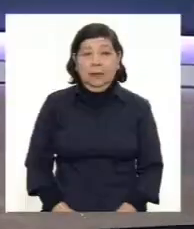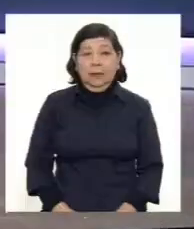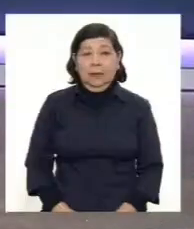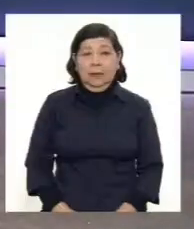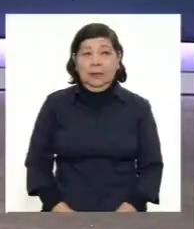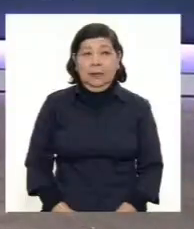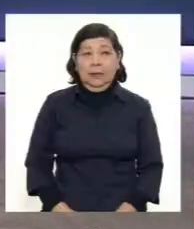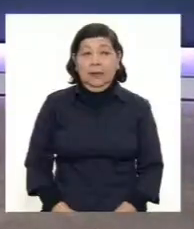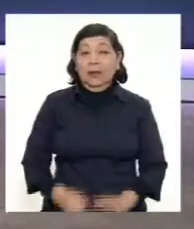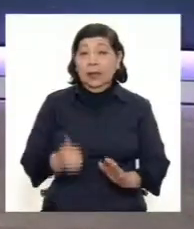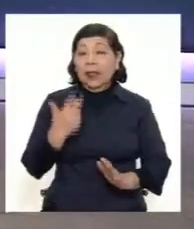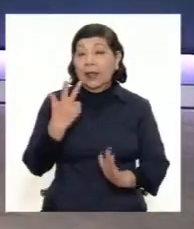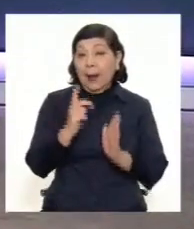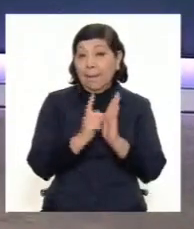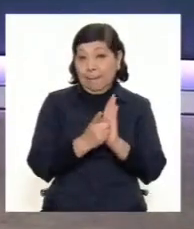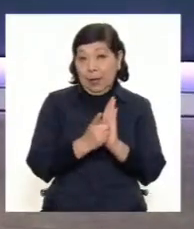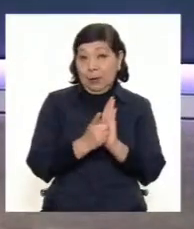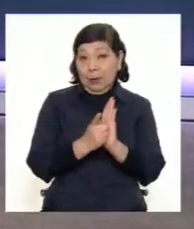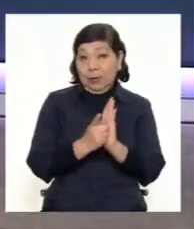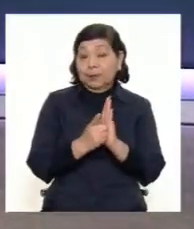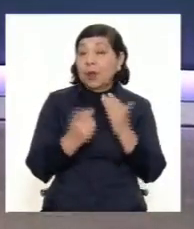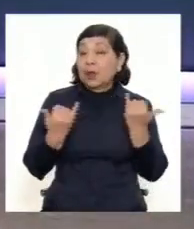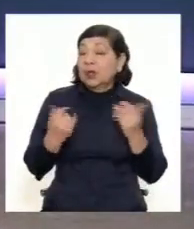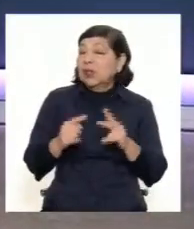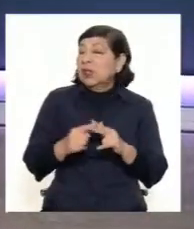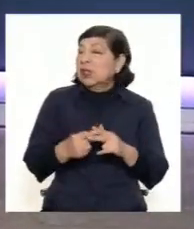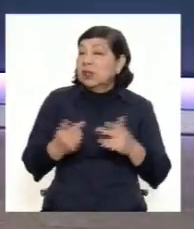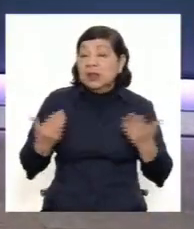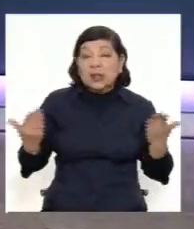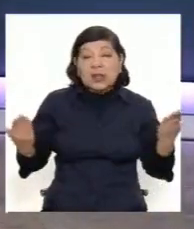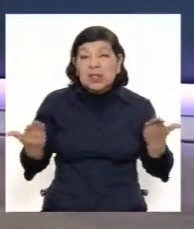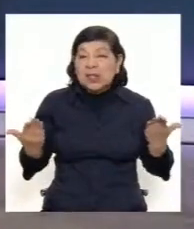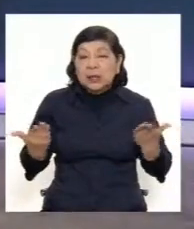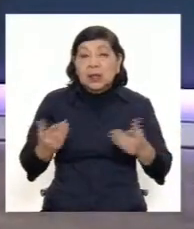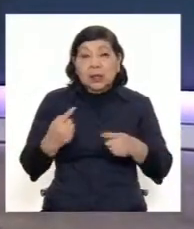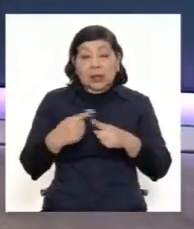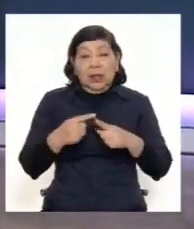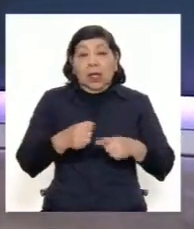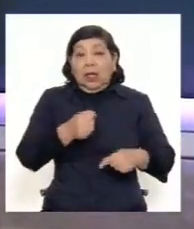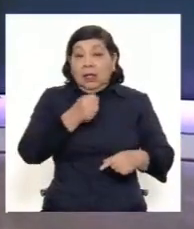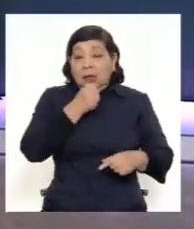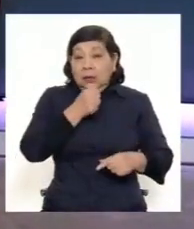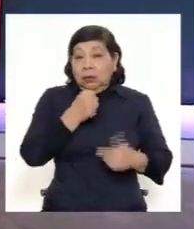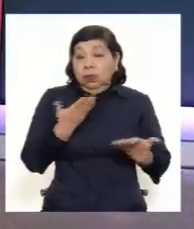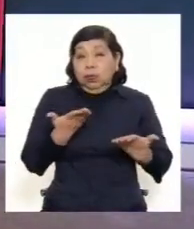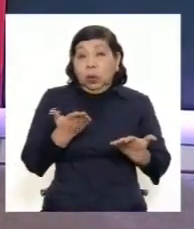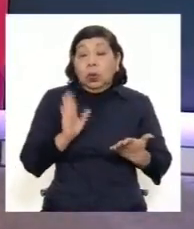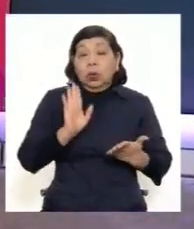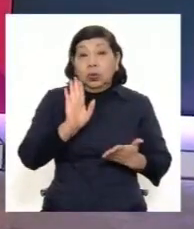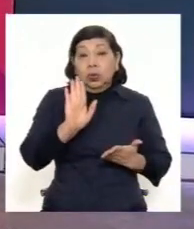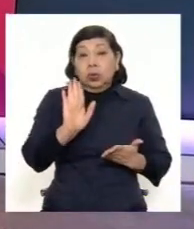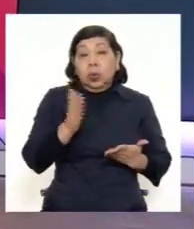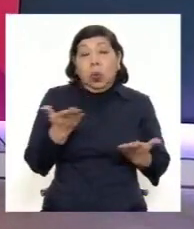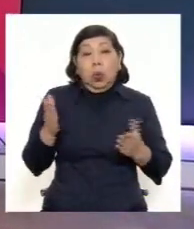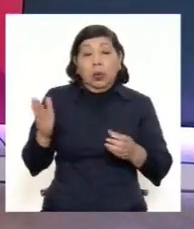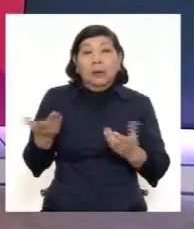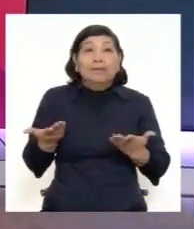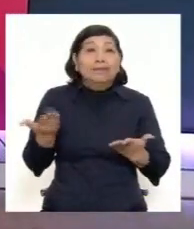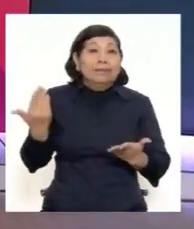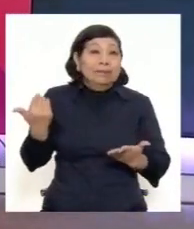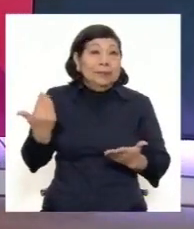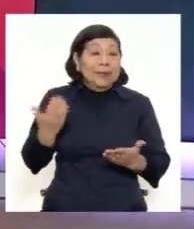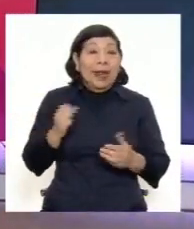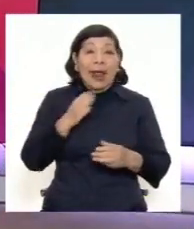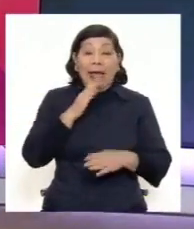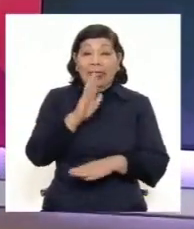Adelante. 6:03 de la mañana, amigos, vamos a iniciar rápidamente con esta información que marcó la pauta por completo en